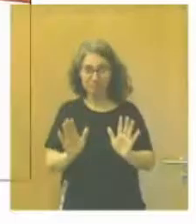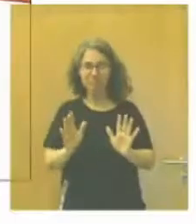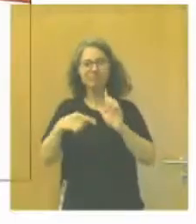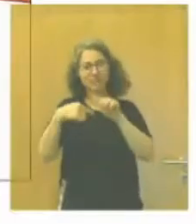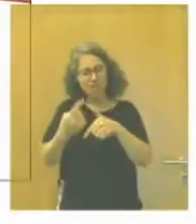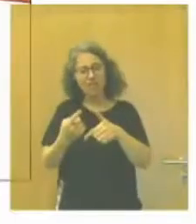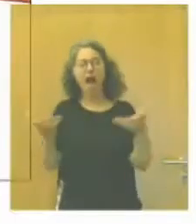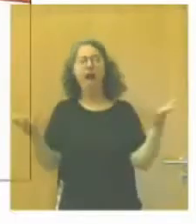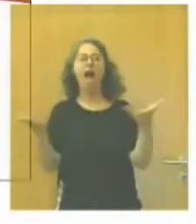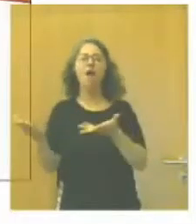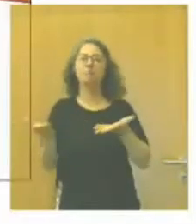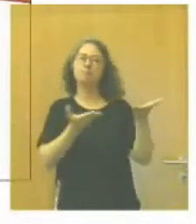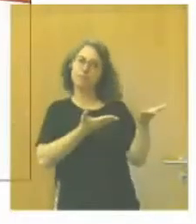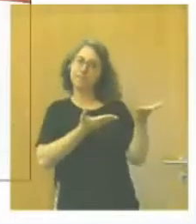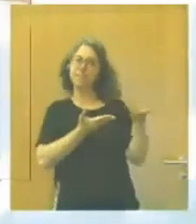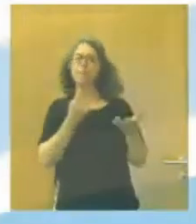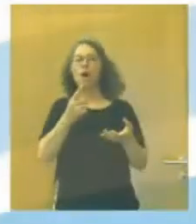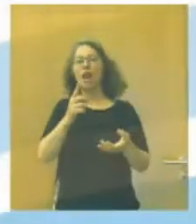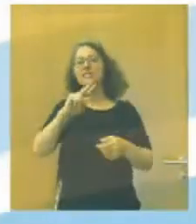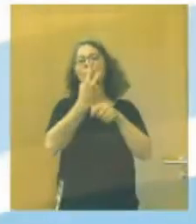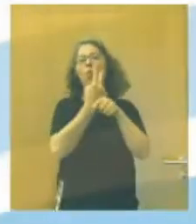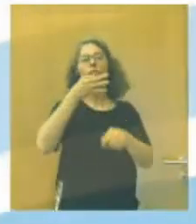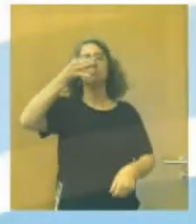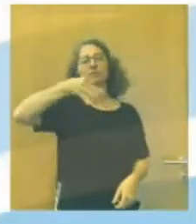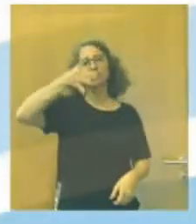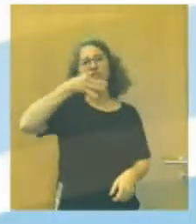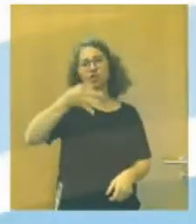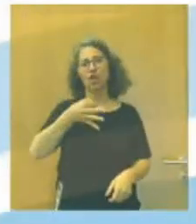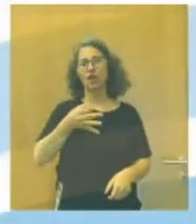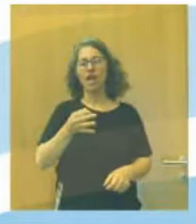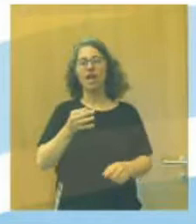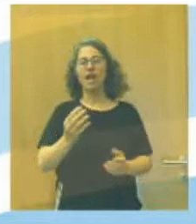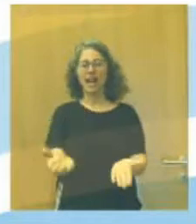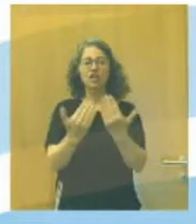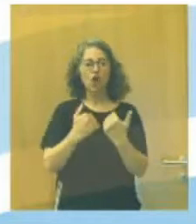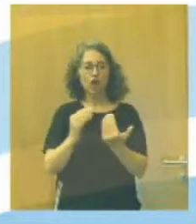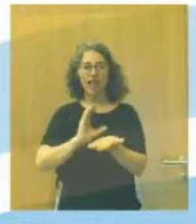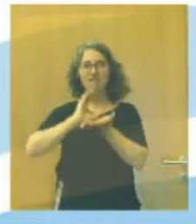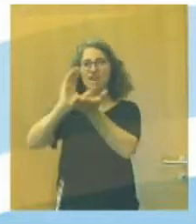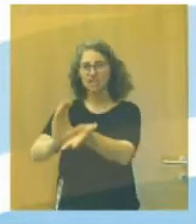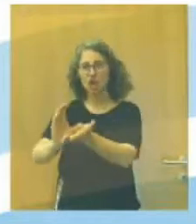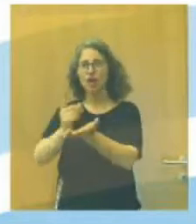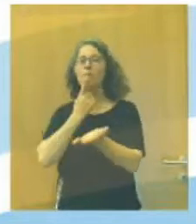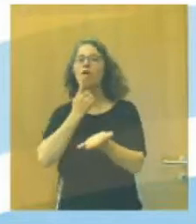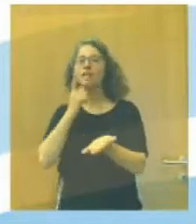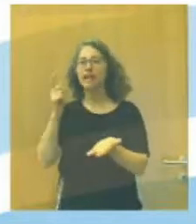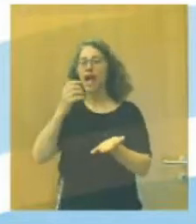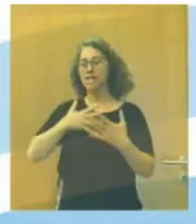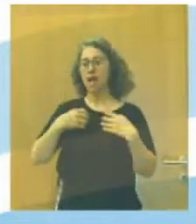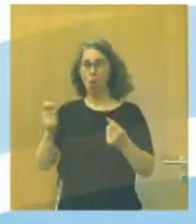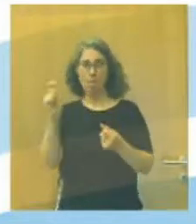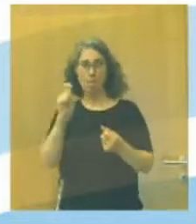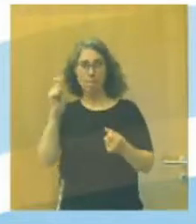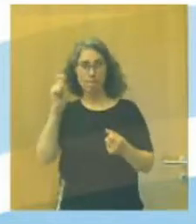A continuación vamos a dar paso a la segunda exposición, los retornos de la inversión en política de salud mental adolescente,